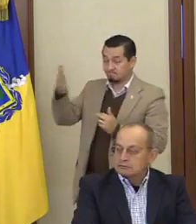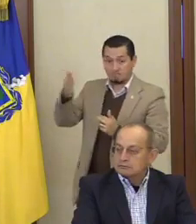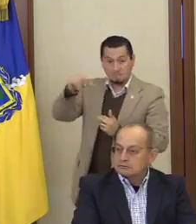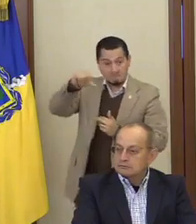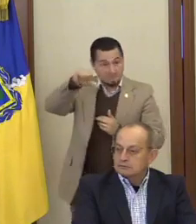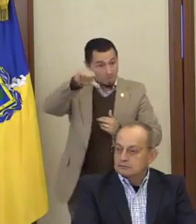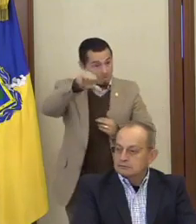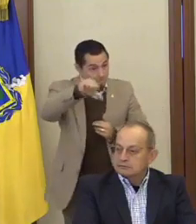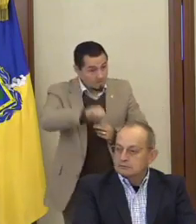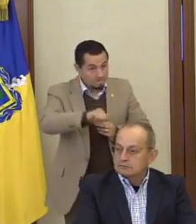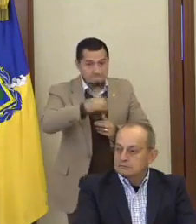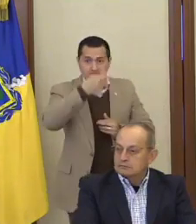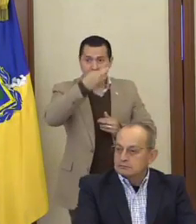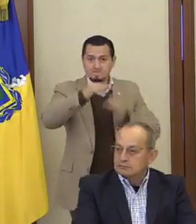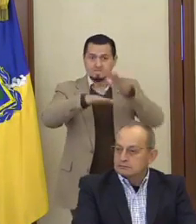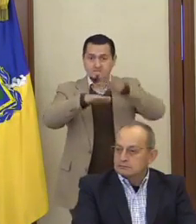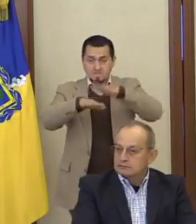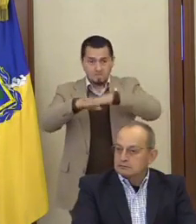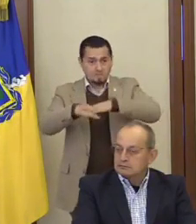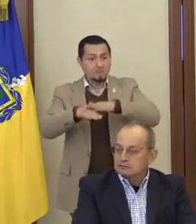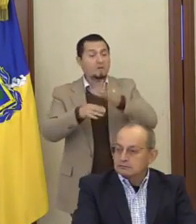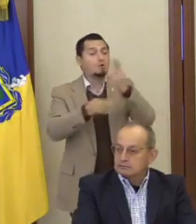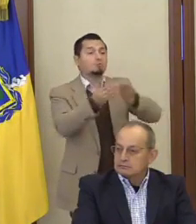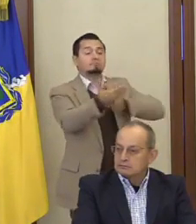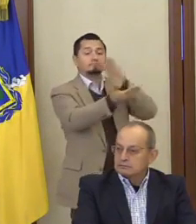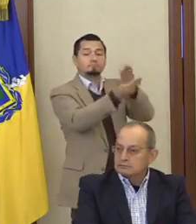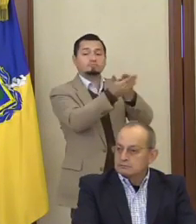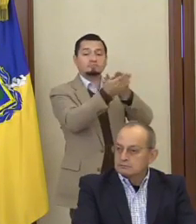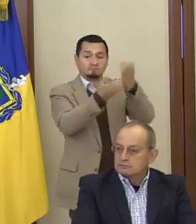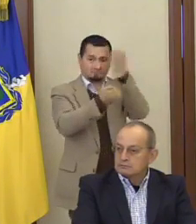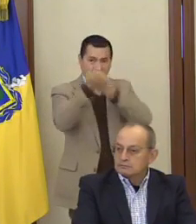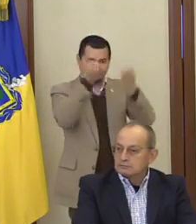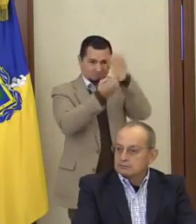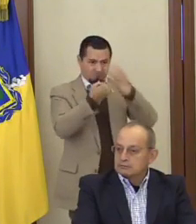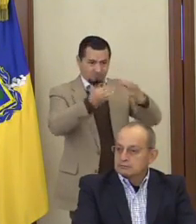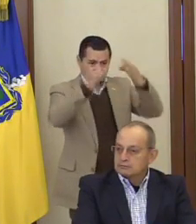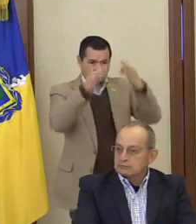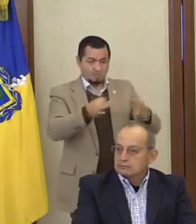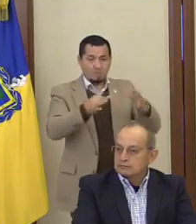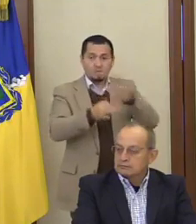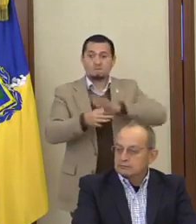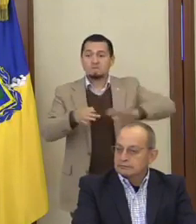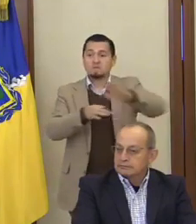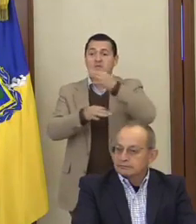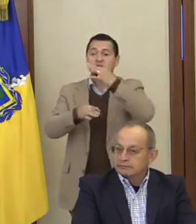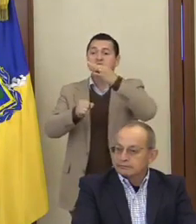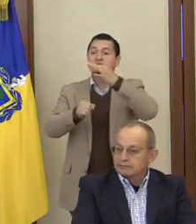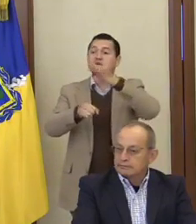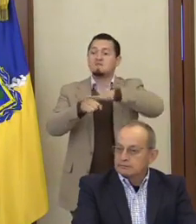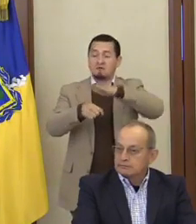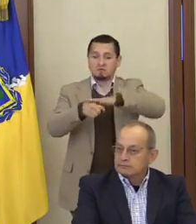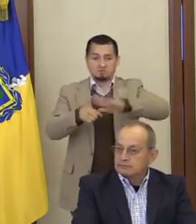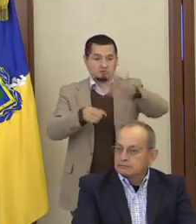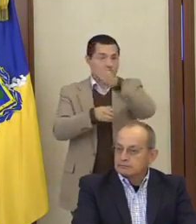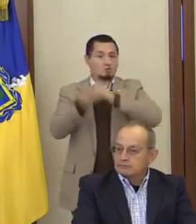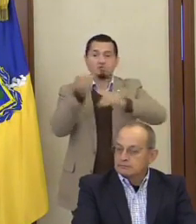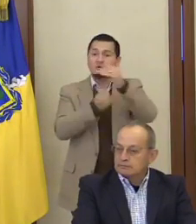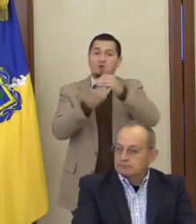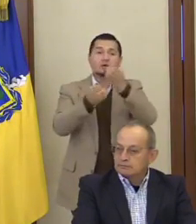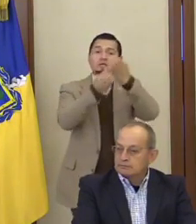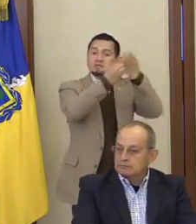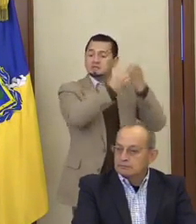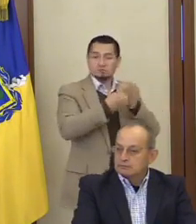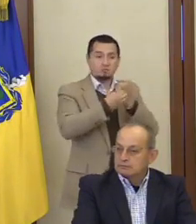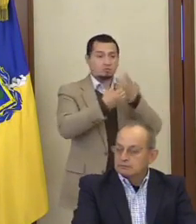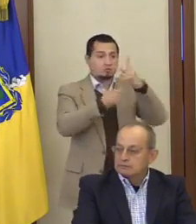hoy enviaremos ese comunicado solicitando una auditoría integral a los sistemas de información de todos los